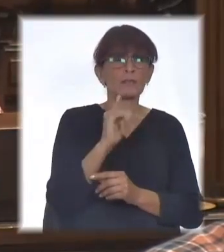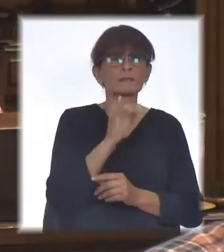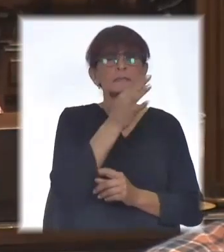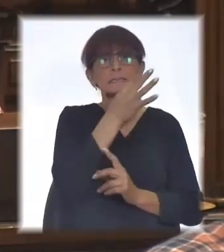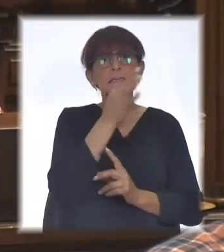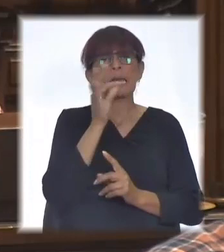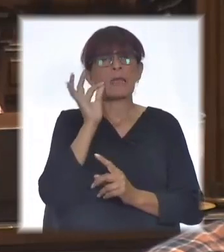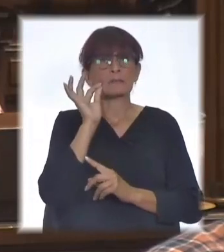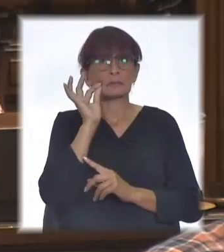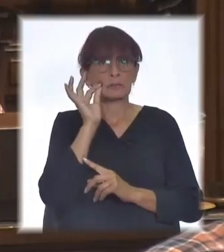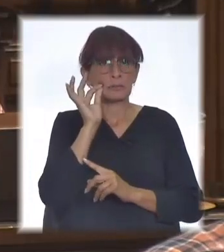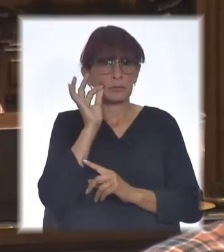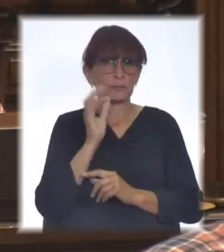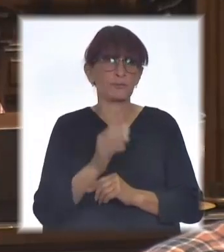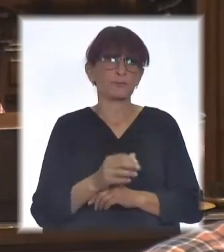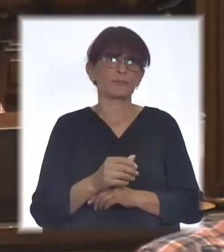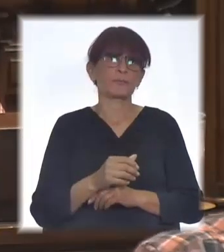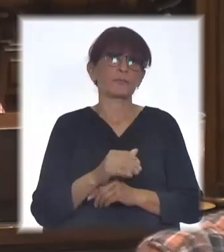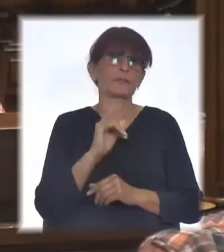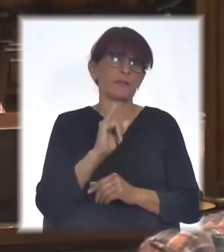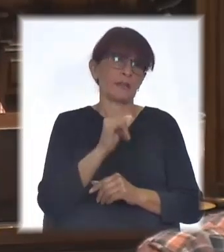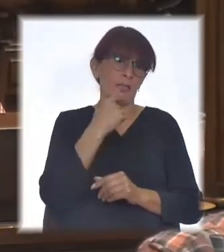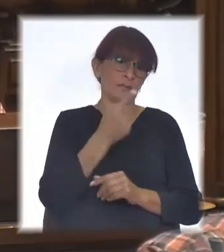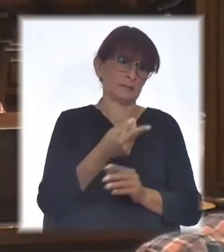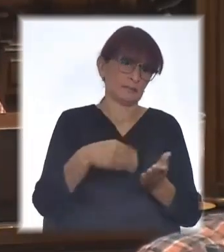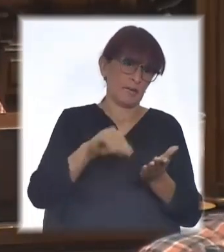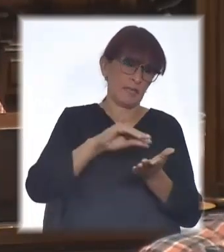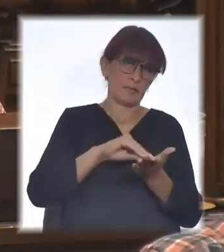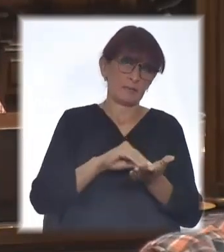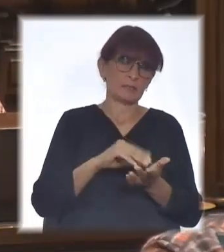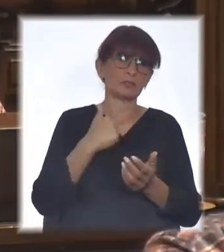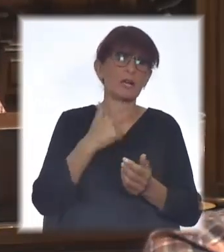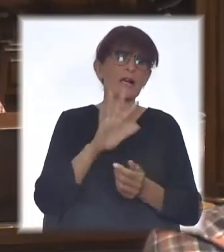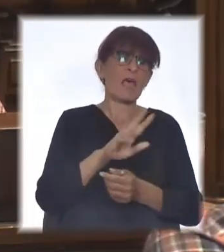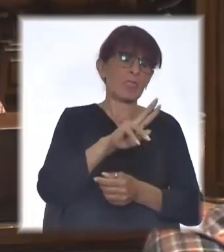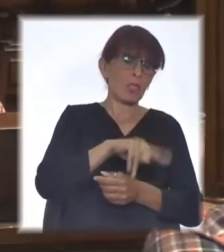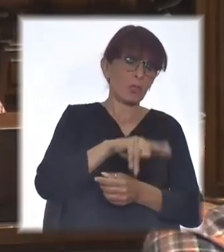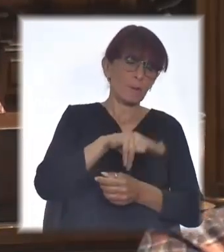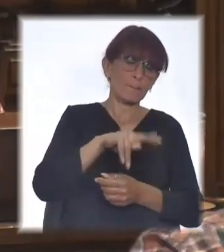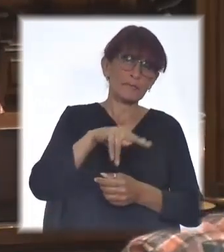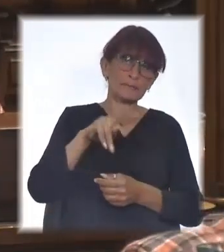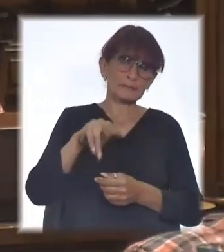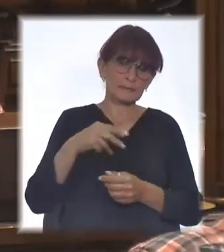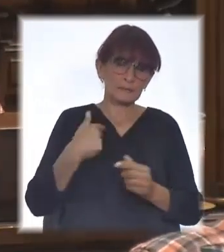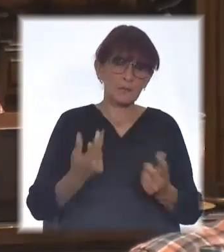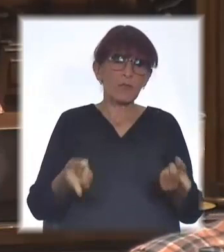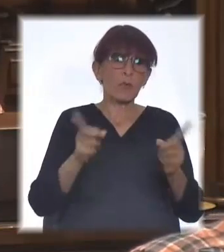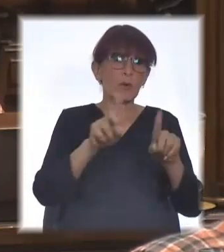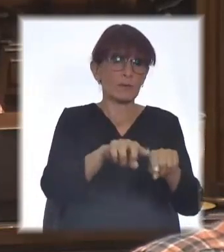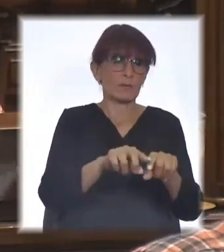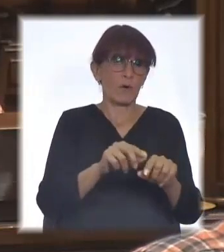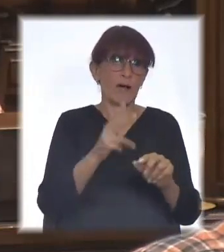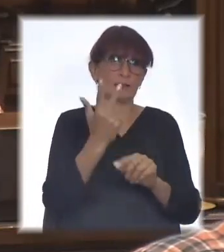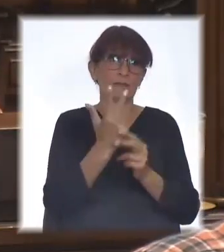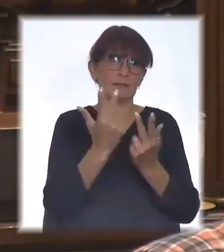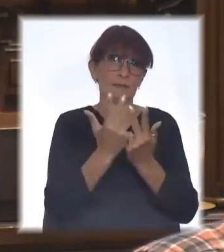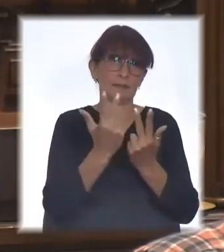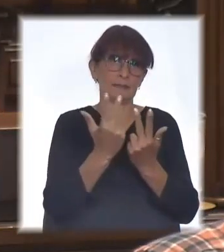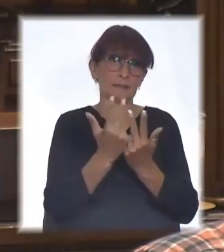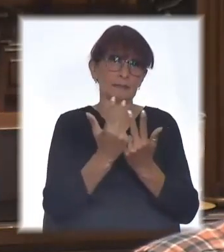silencio y agregaba yo cada dos meses regreso a 33